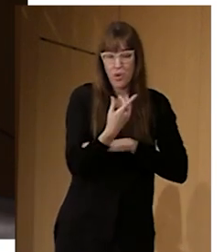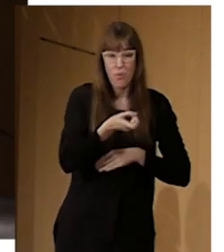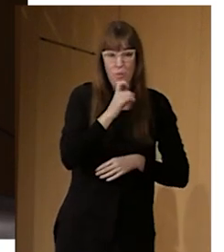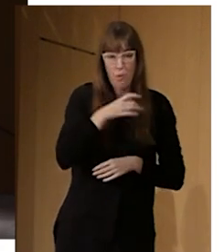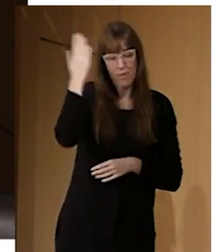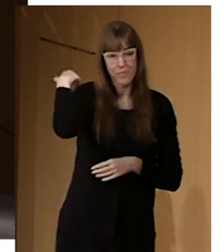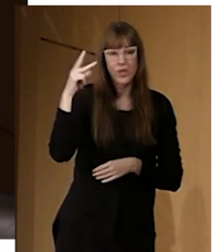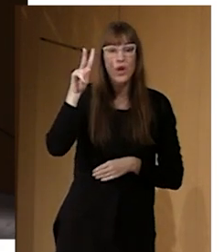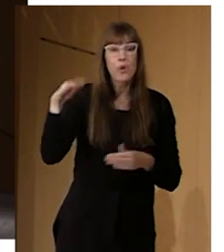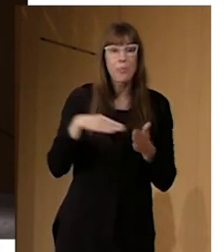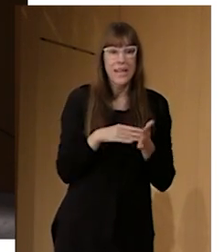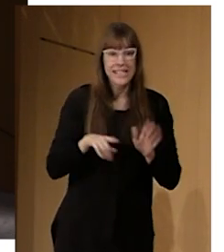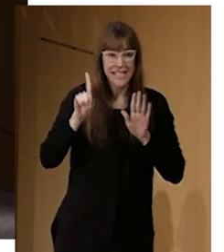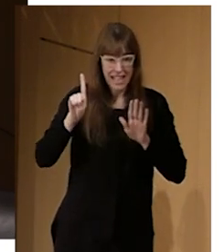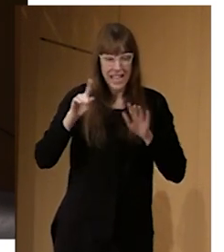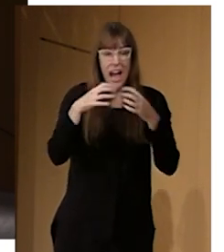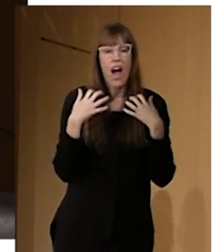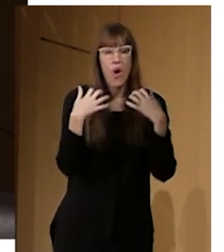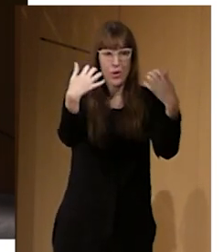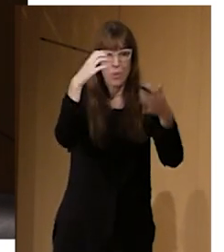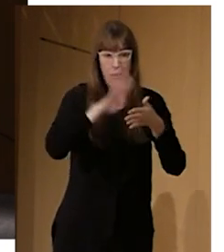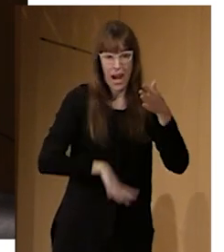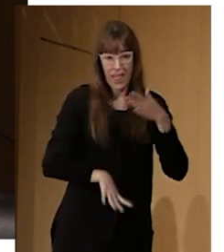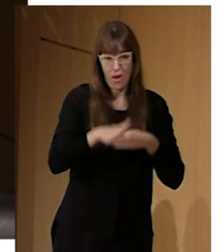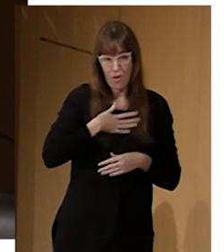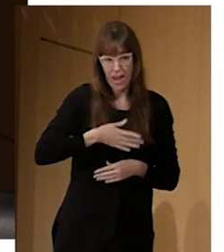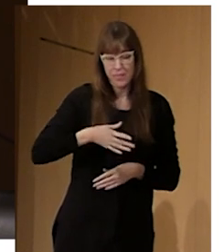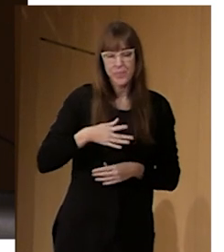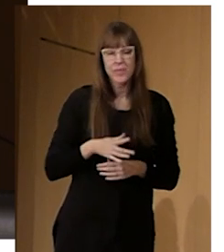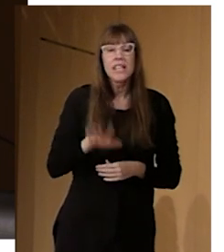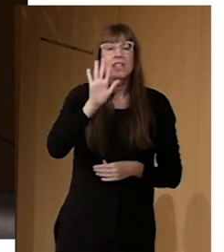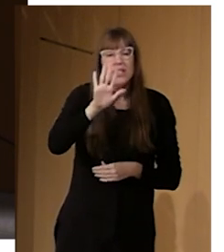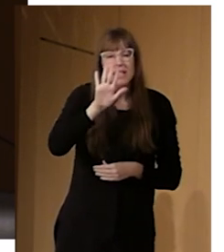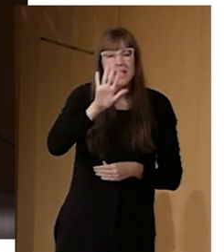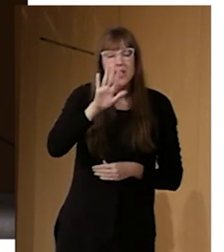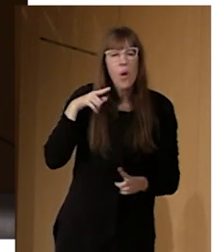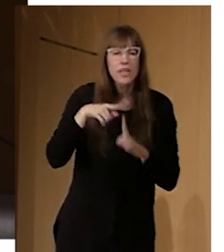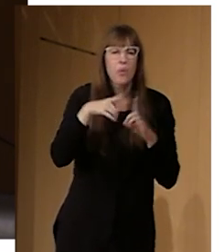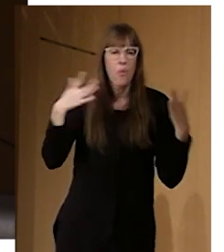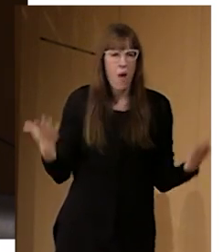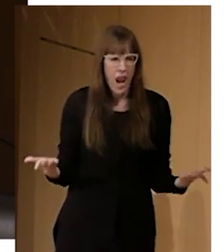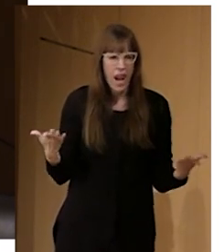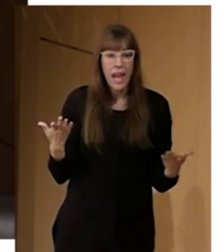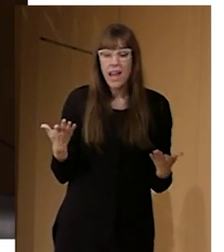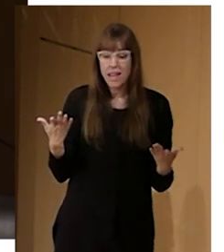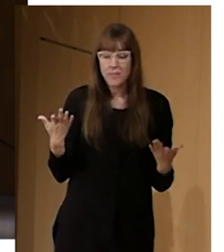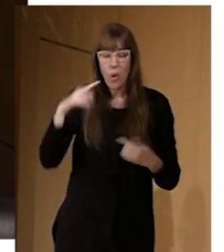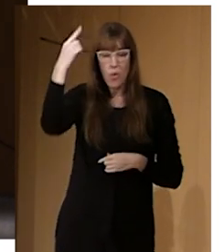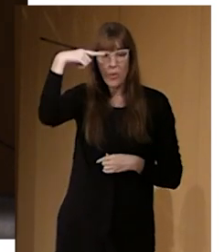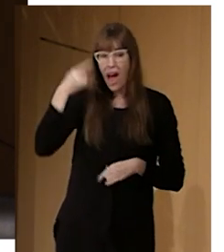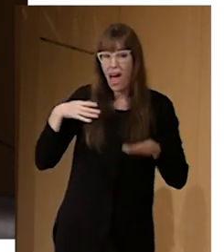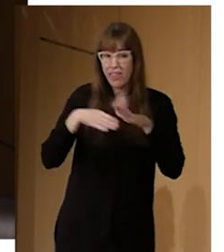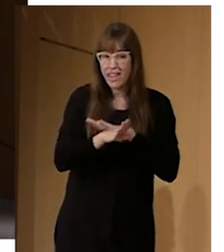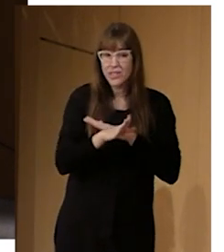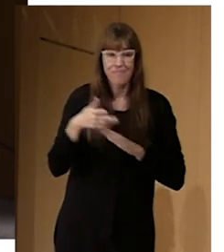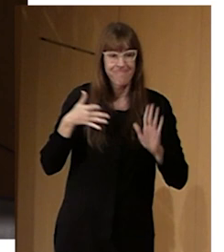Barcelona y nació bajo la premisa de que el acceso a la cultura es un derecho que dignifica a las personas y que normaliza su plena